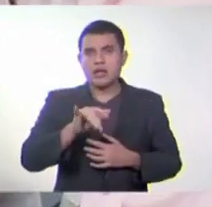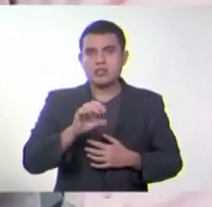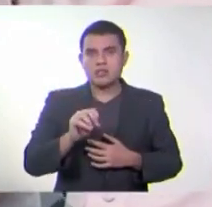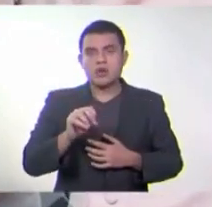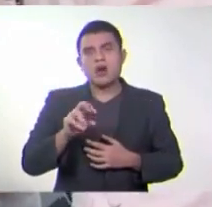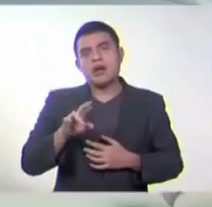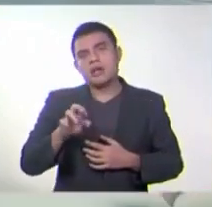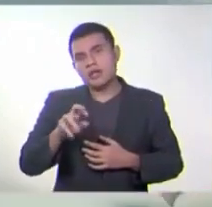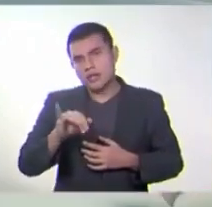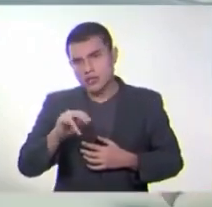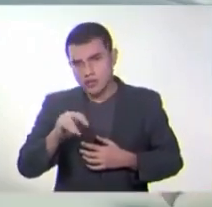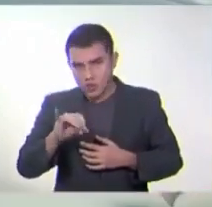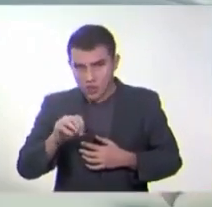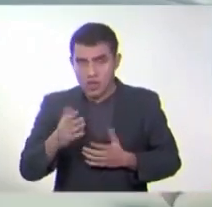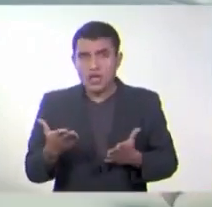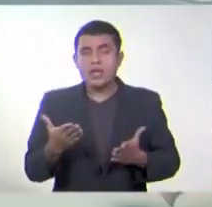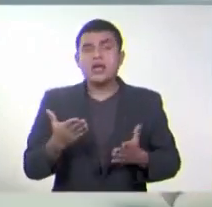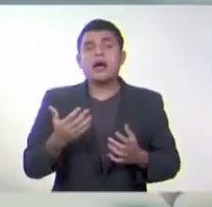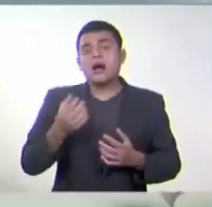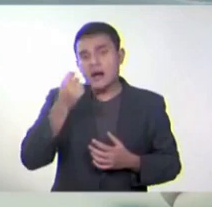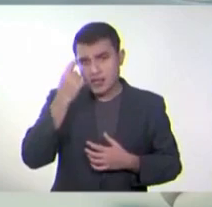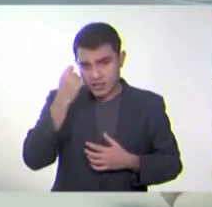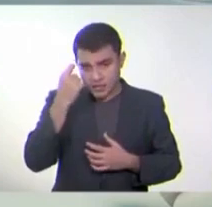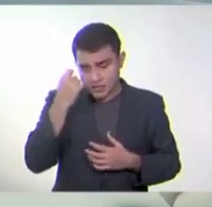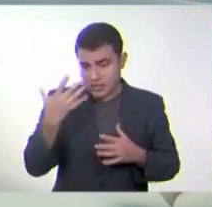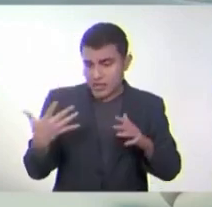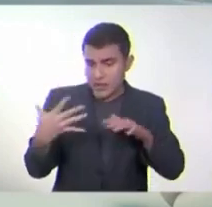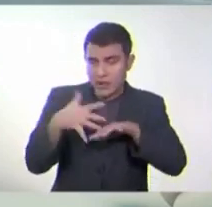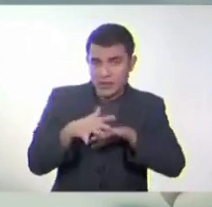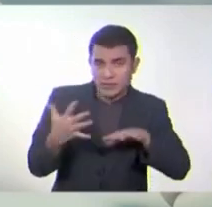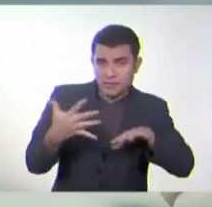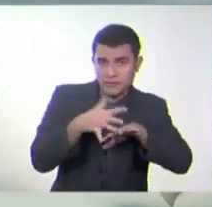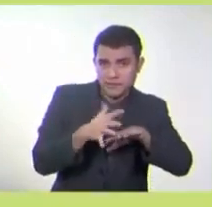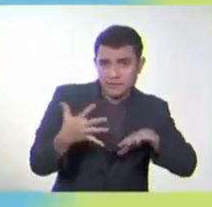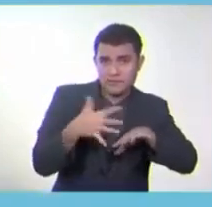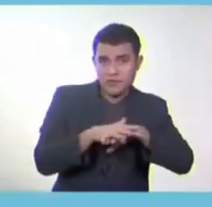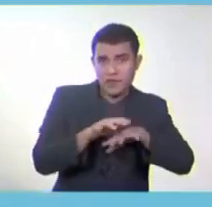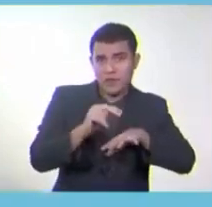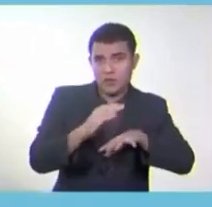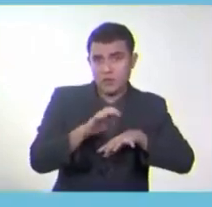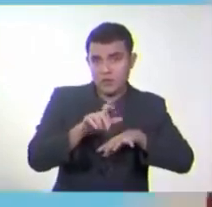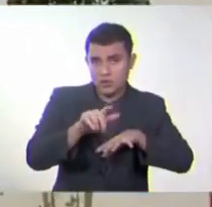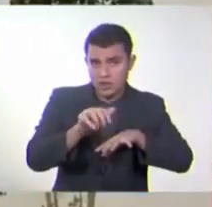y contribuyeron a entender las fisiones nucleares.